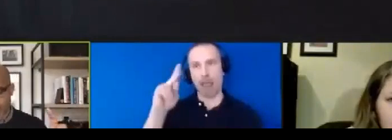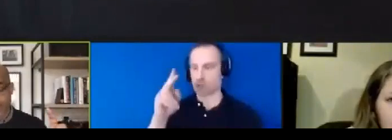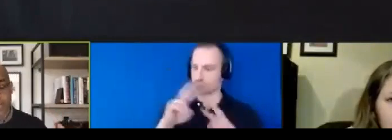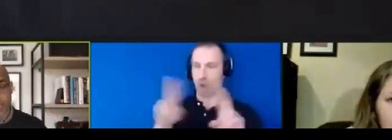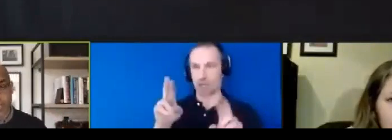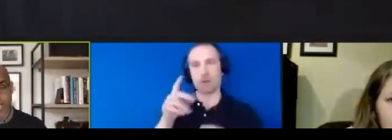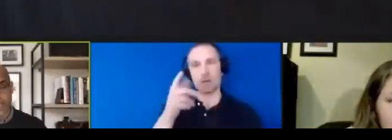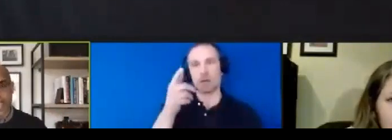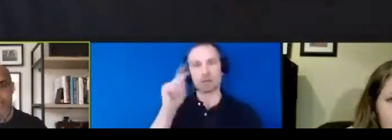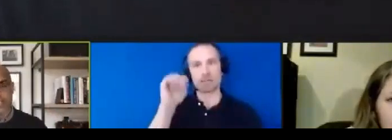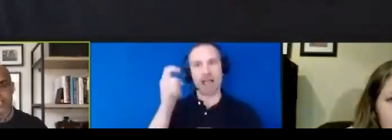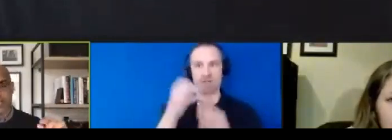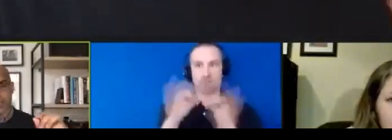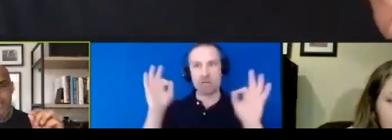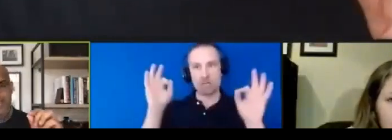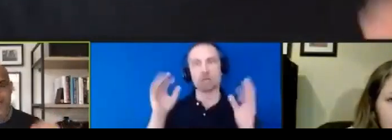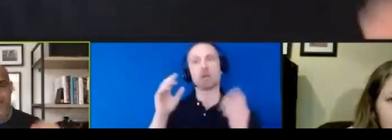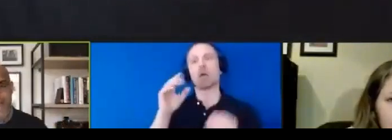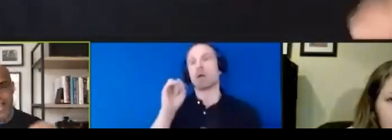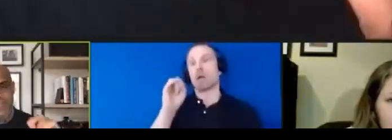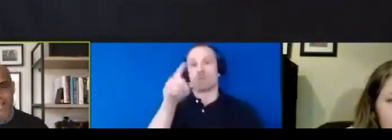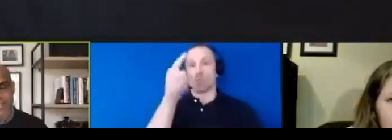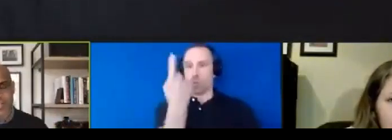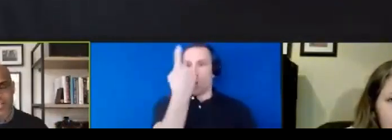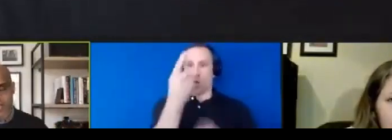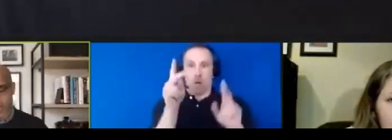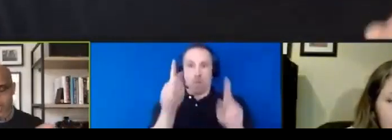pareja se elimina así que